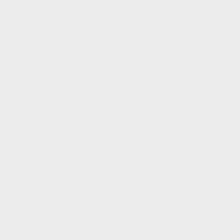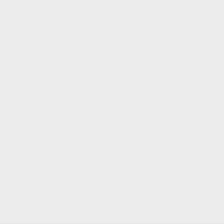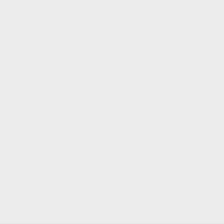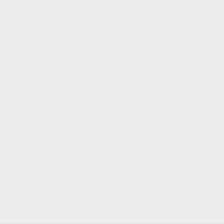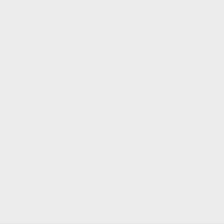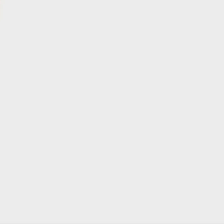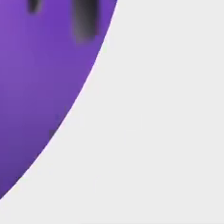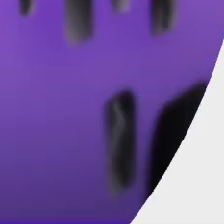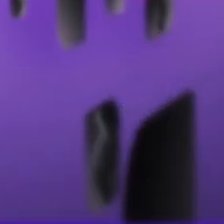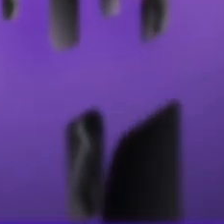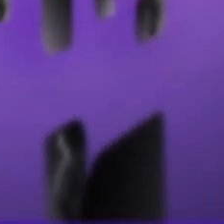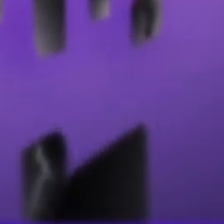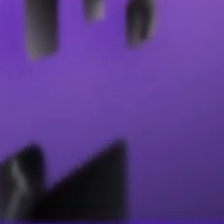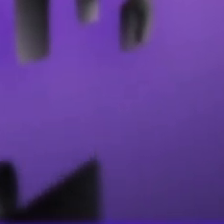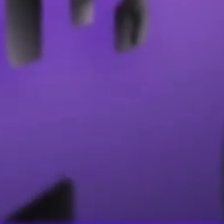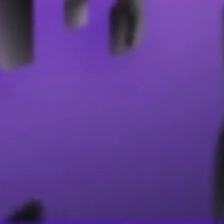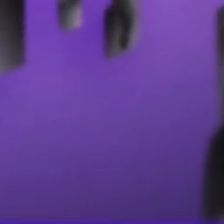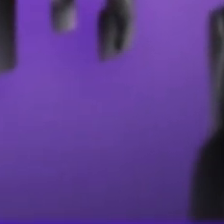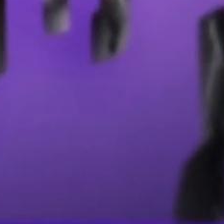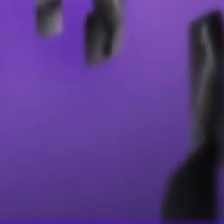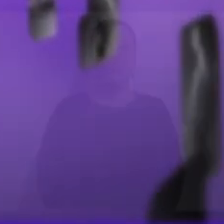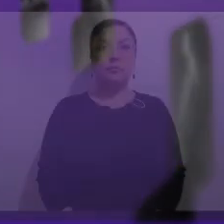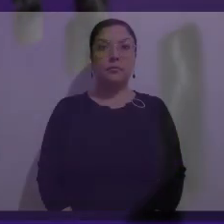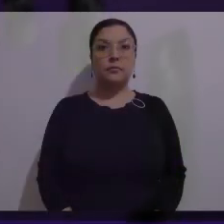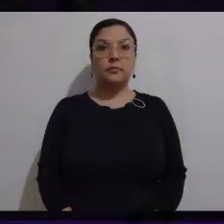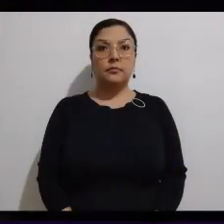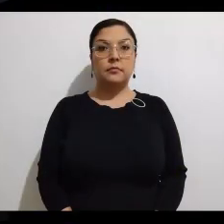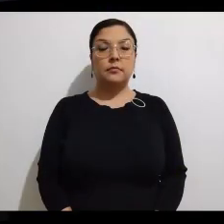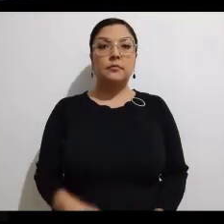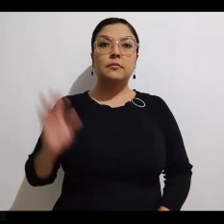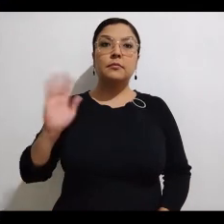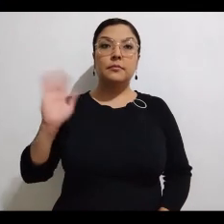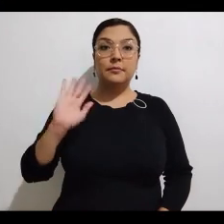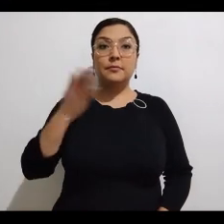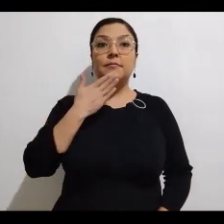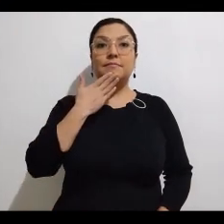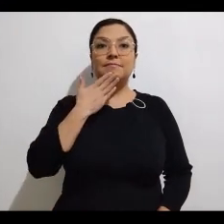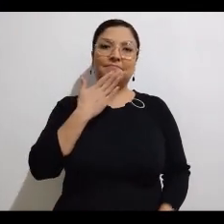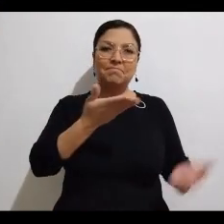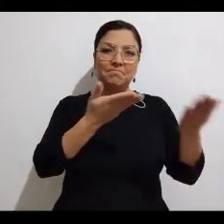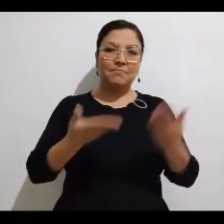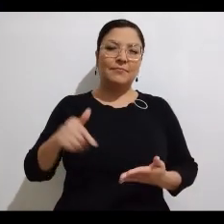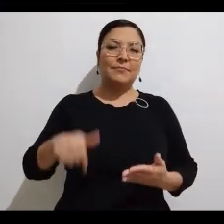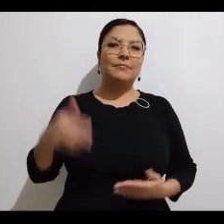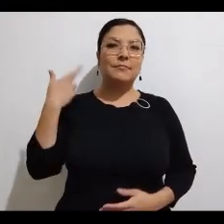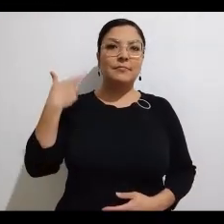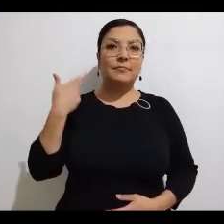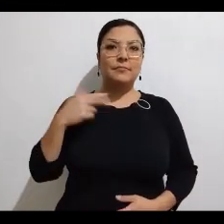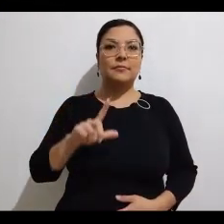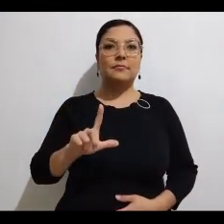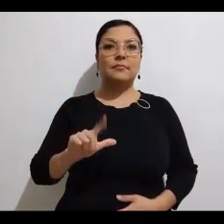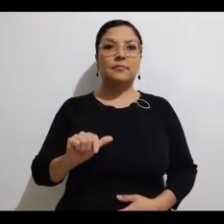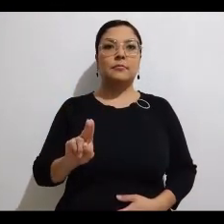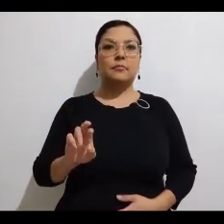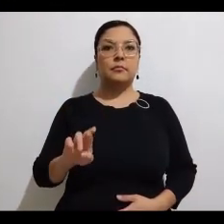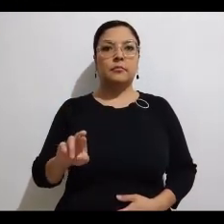Los temas democrático-electorales al alcance de la ciudadanía. Hola, ¿qué tal? Bienvenidos a su programa La Urna,